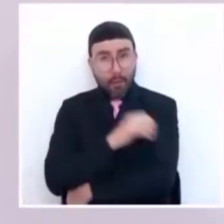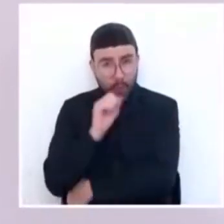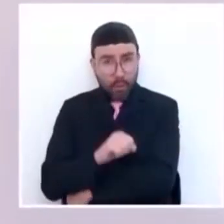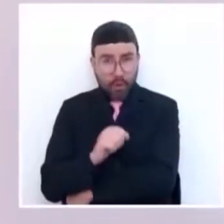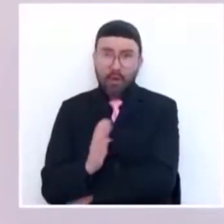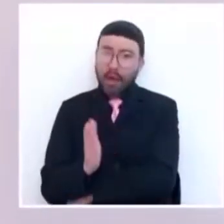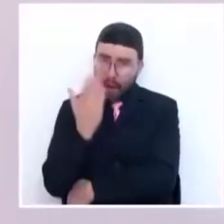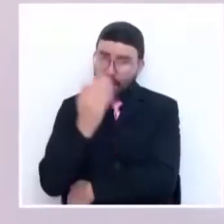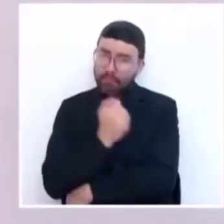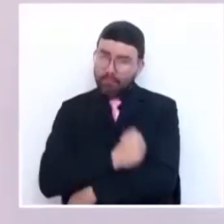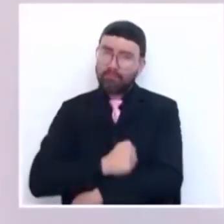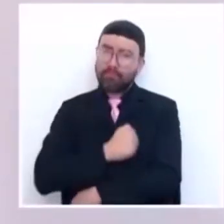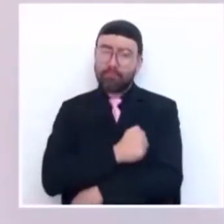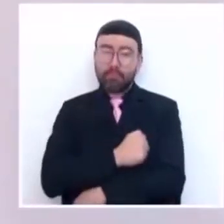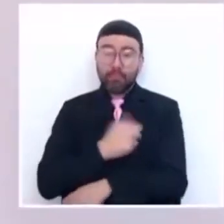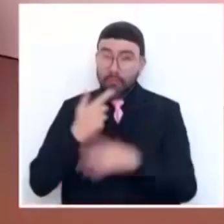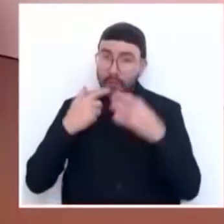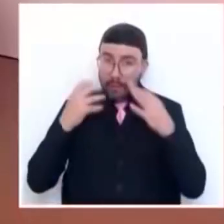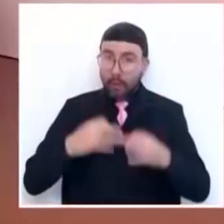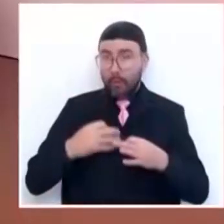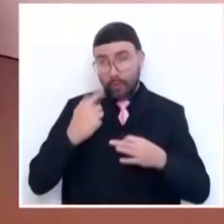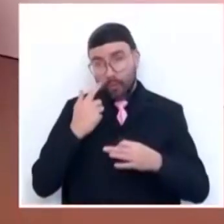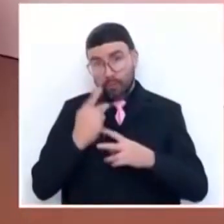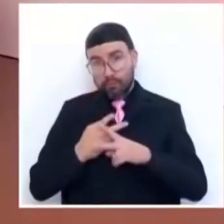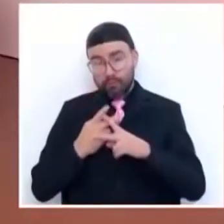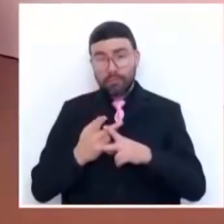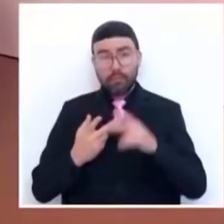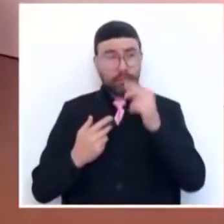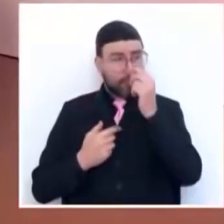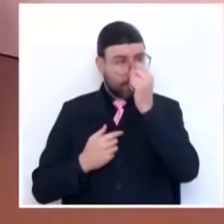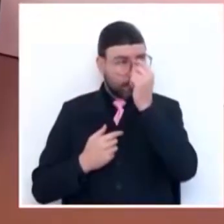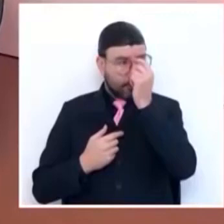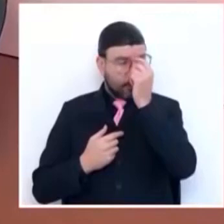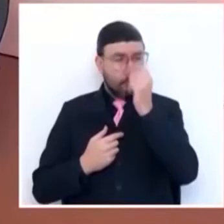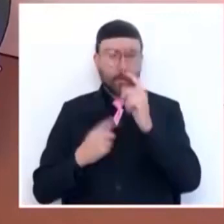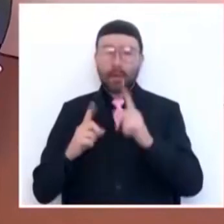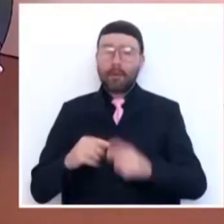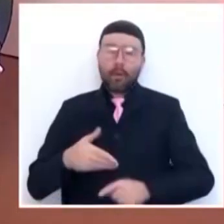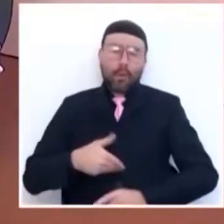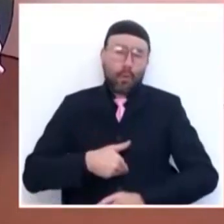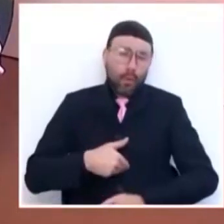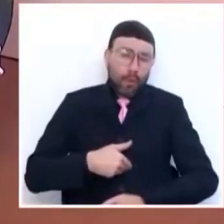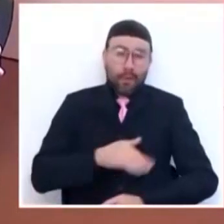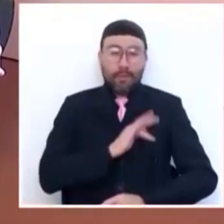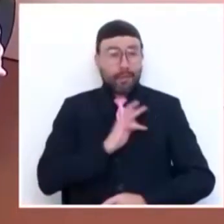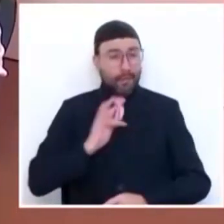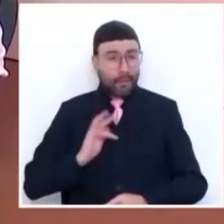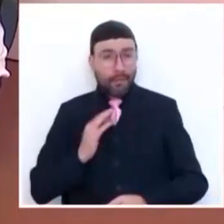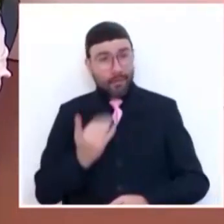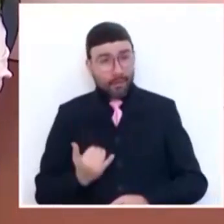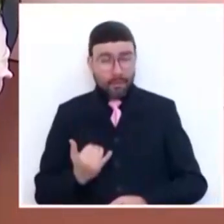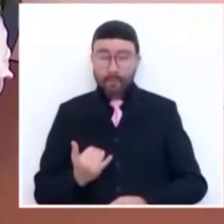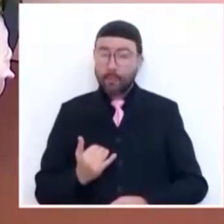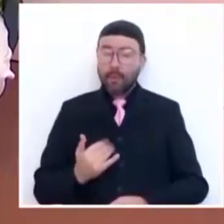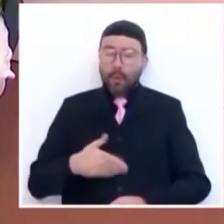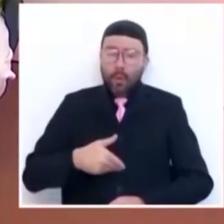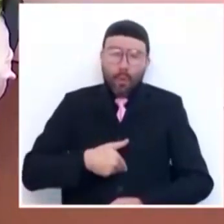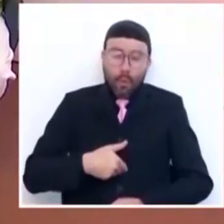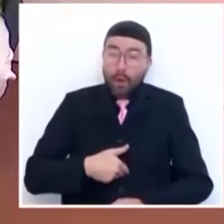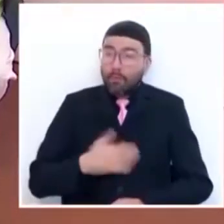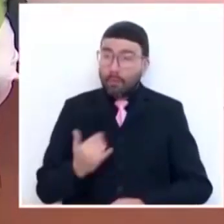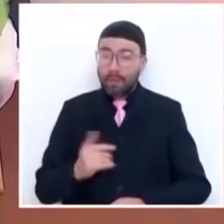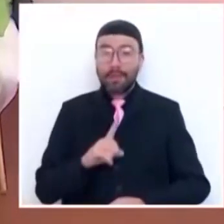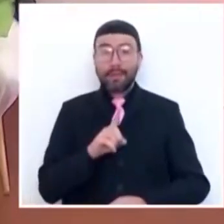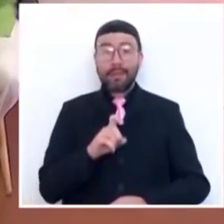arrullos, hagámoslo. ¿Y qué tal la risa? La risoterapia. Es el único ejercicio que mueve los 608 músculos